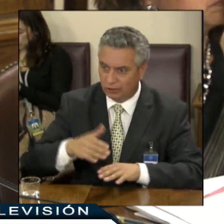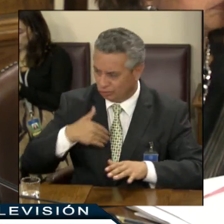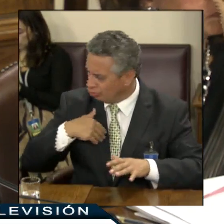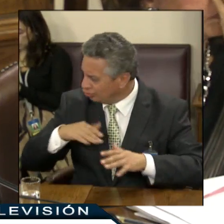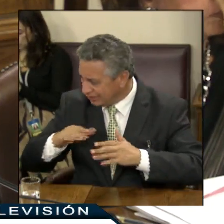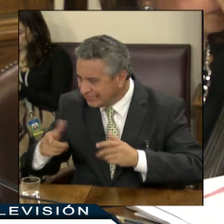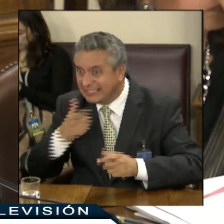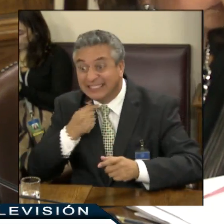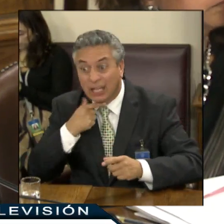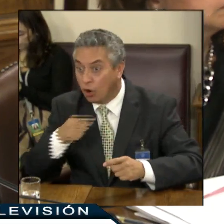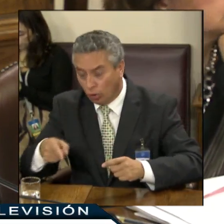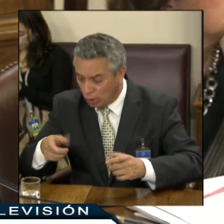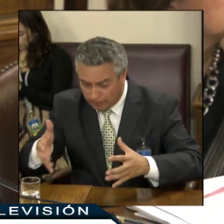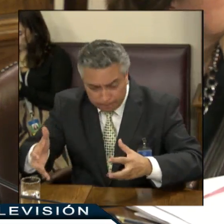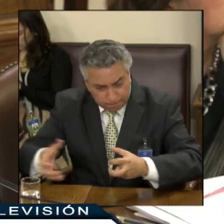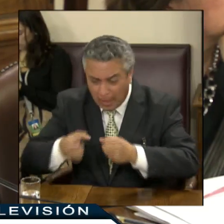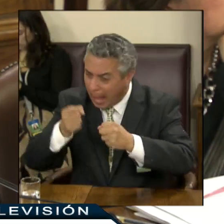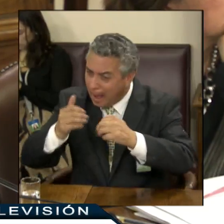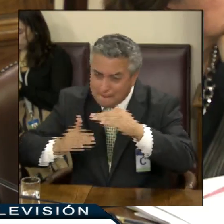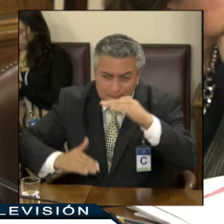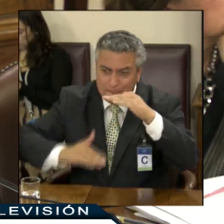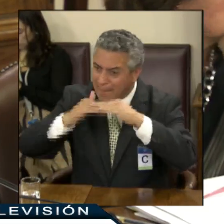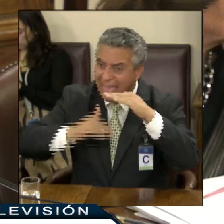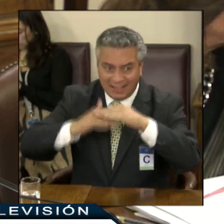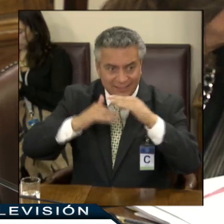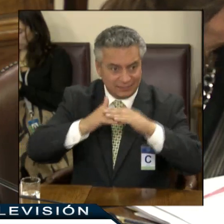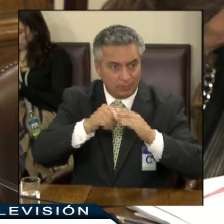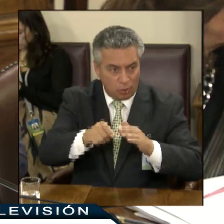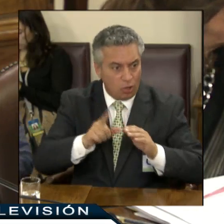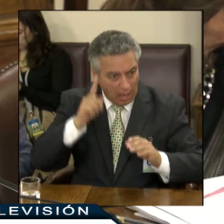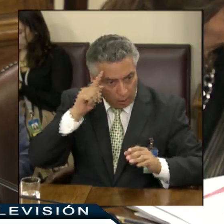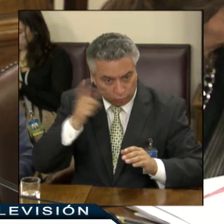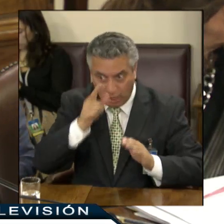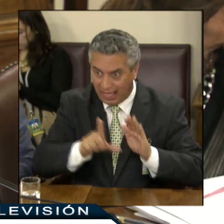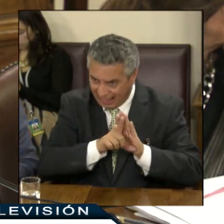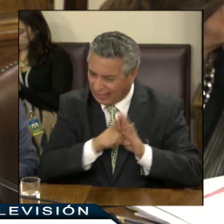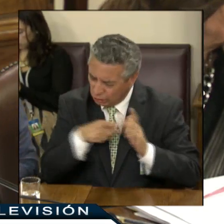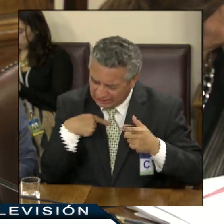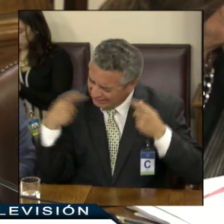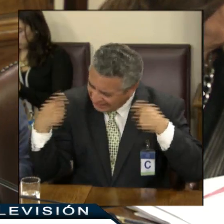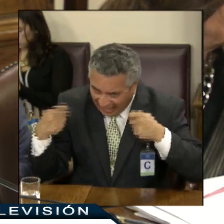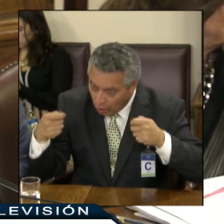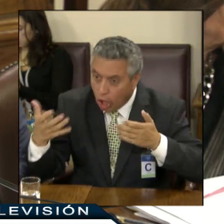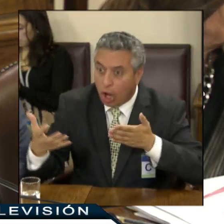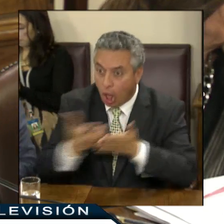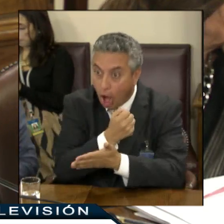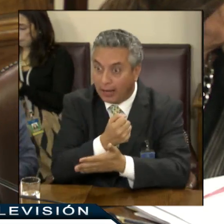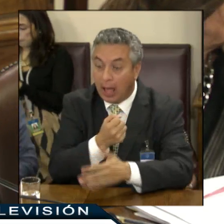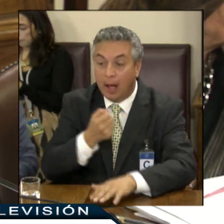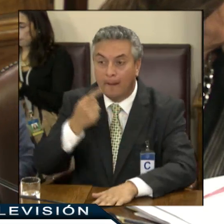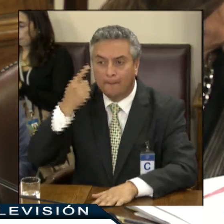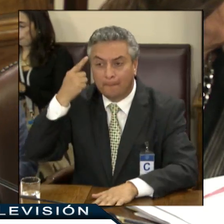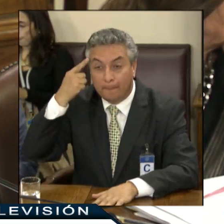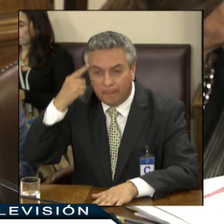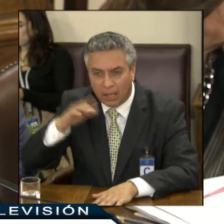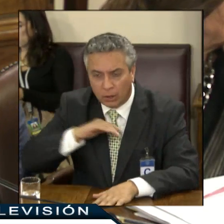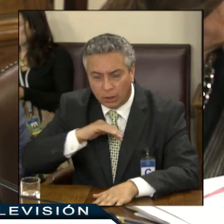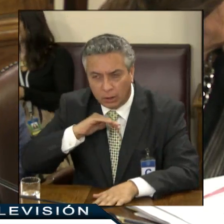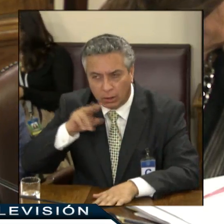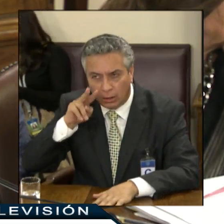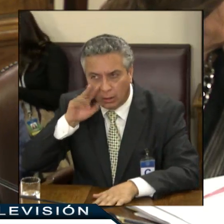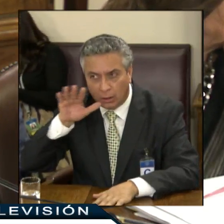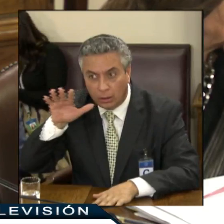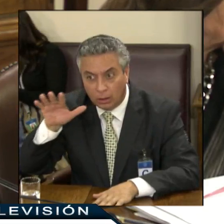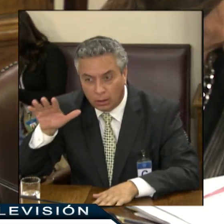máximo de todo lo que hemos hecho los autores de esta ley pero también soy lo que ocurre en